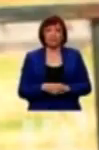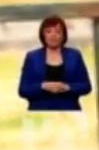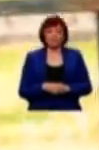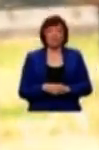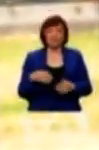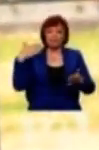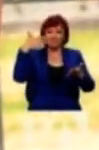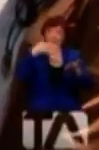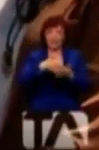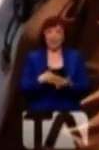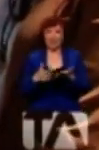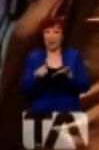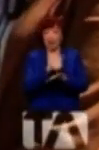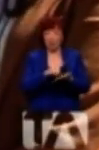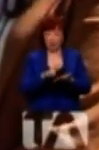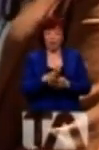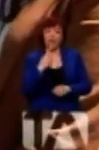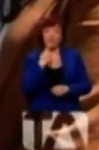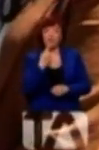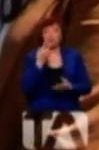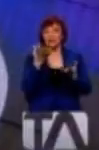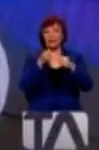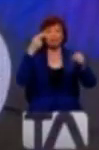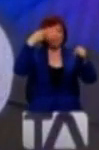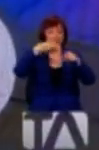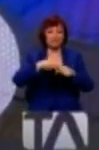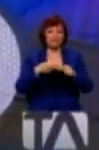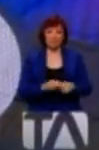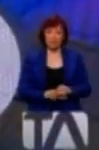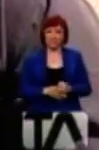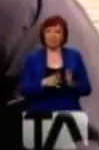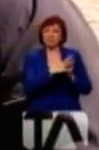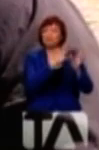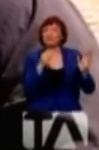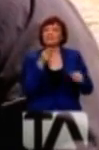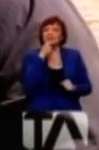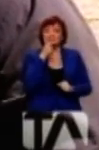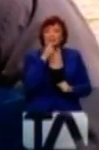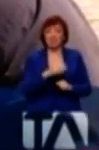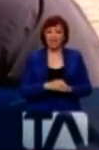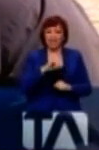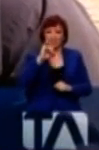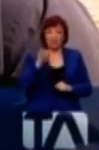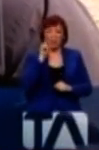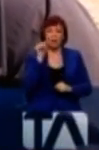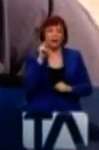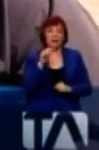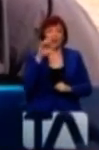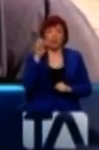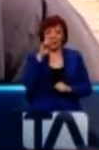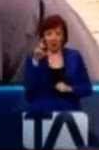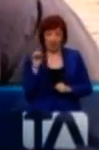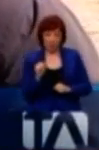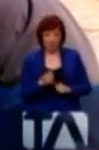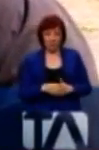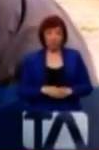música y su sueño es ser parte de este show musical, imitando a Giancarlo Centeno. Yo te la vengo a contar y